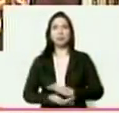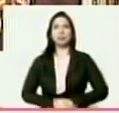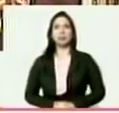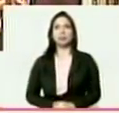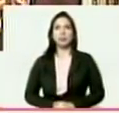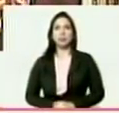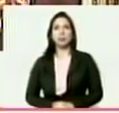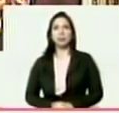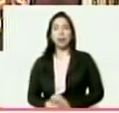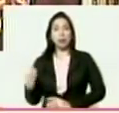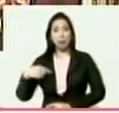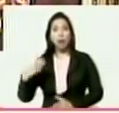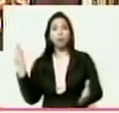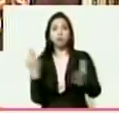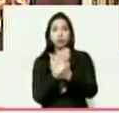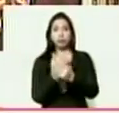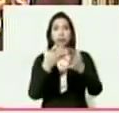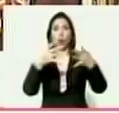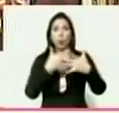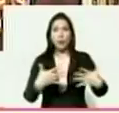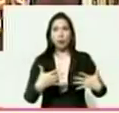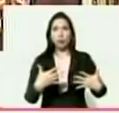Tengo el documento